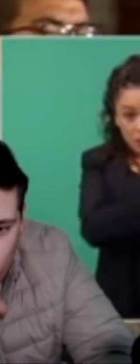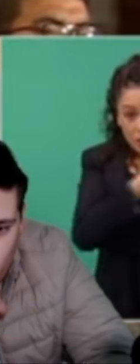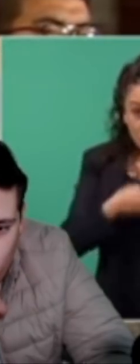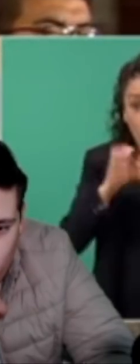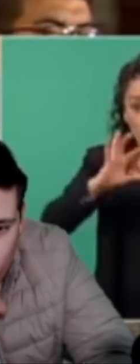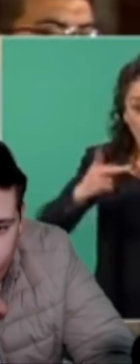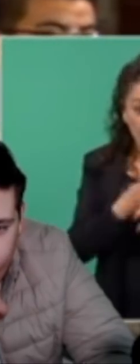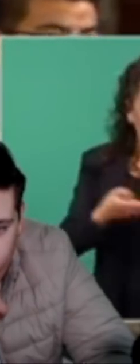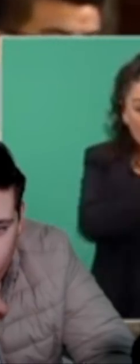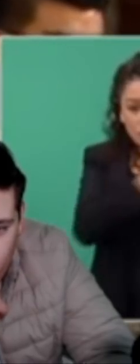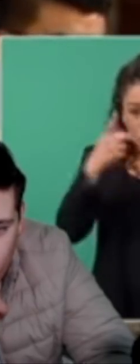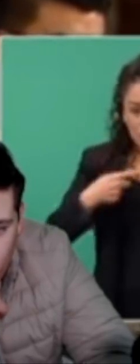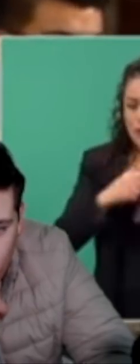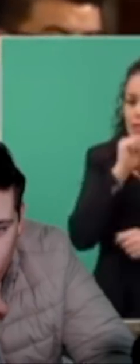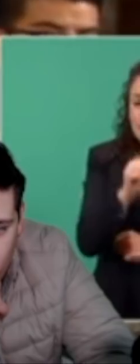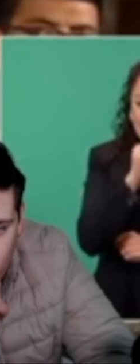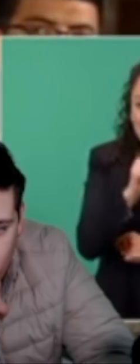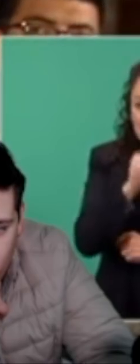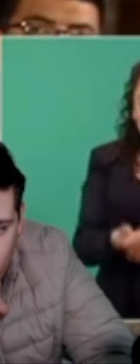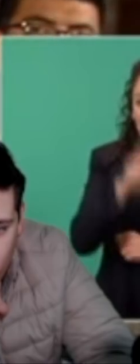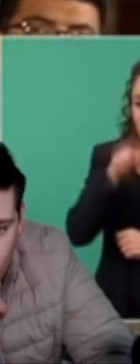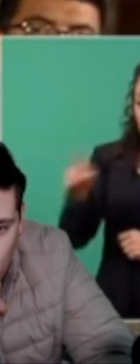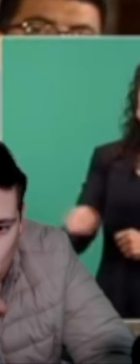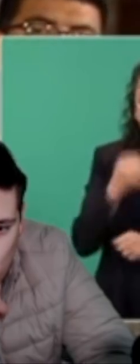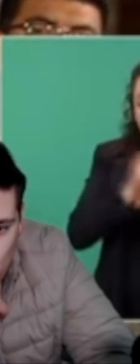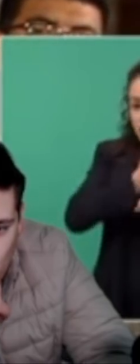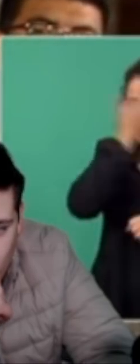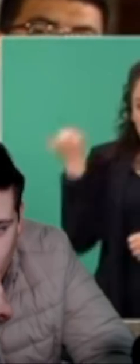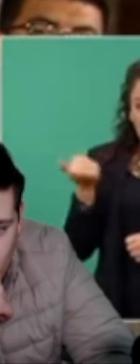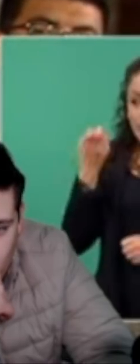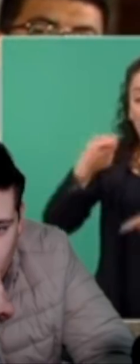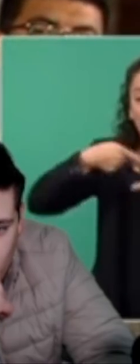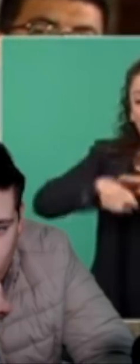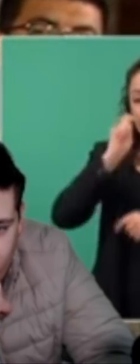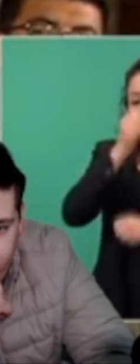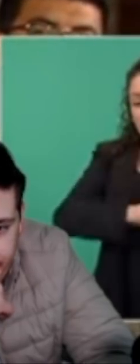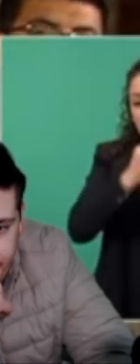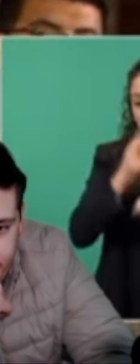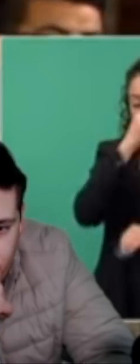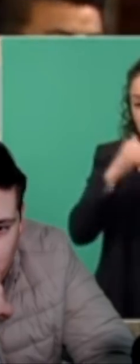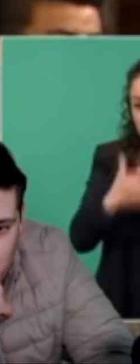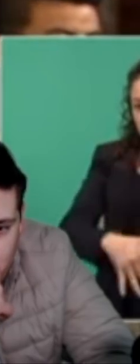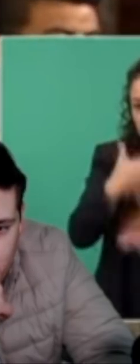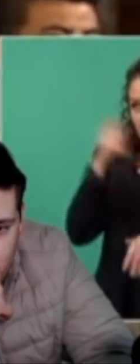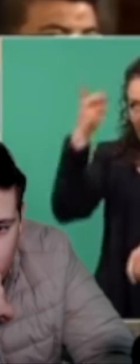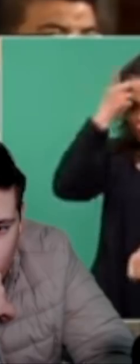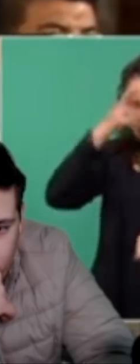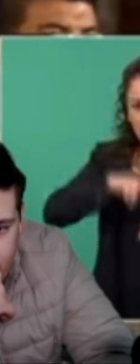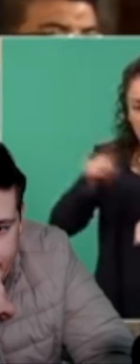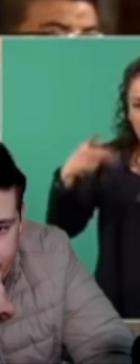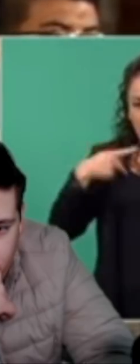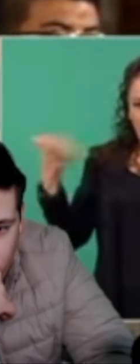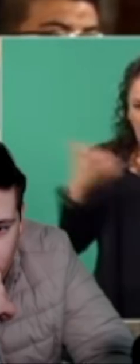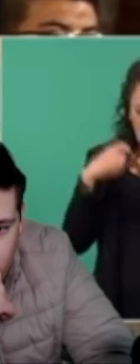y en el documental está claro que son inocentes. Se trata de un caso que empezó en el 2015 y el director del documental pues trabajó 6